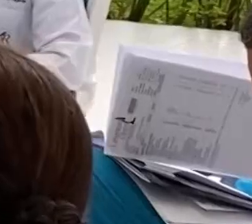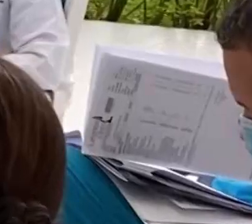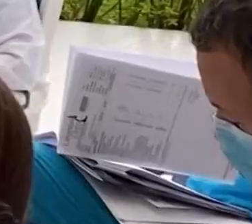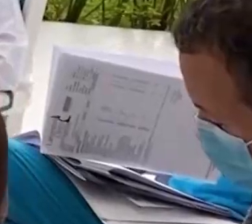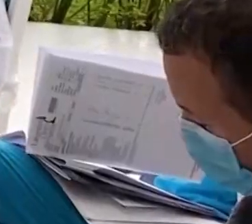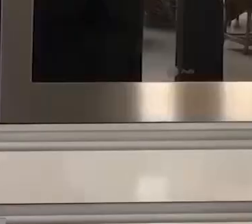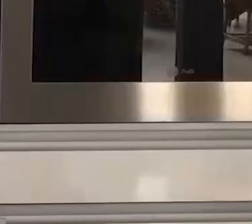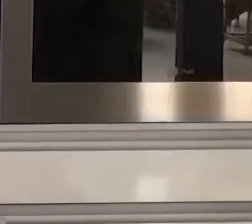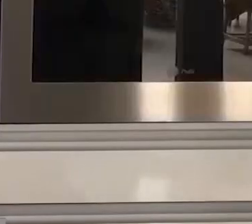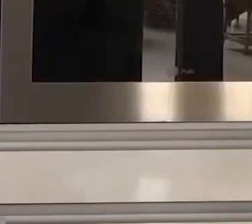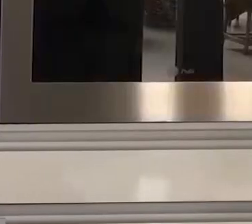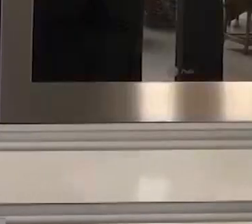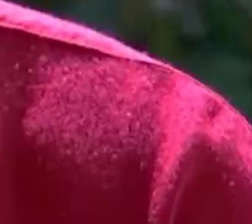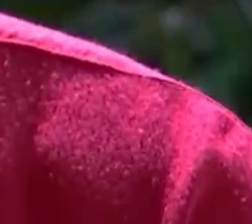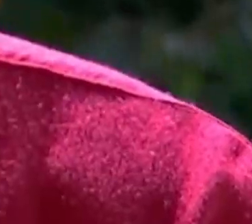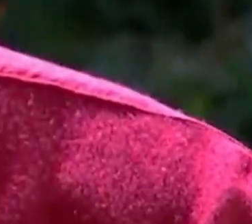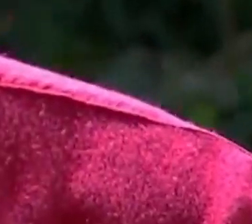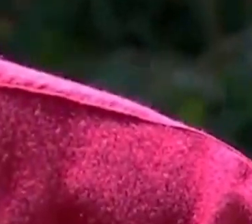vemos.